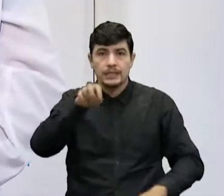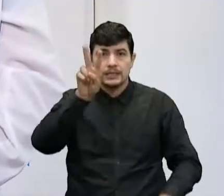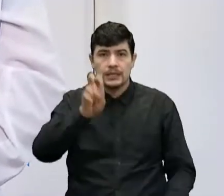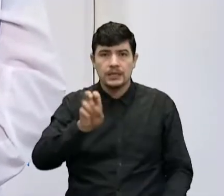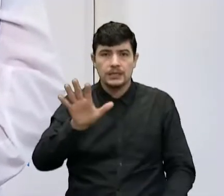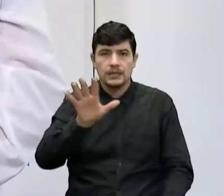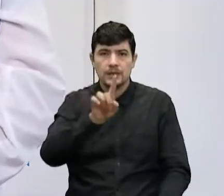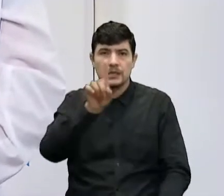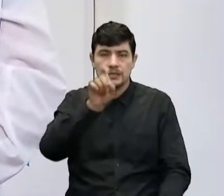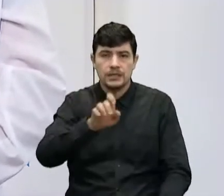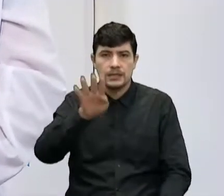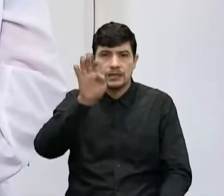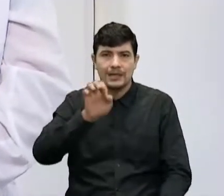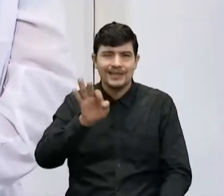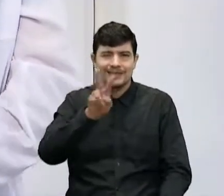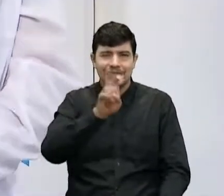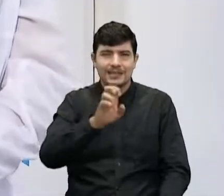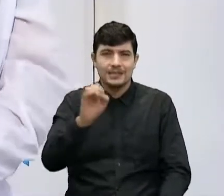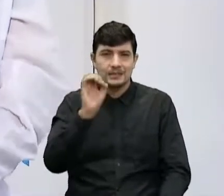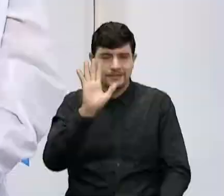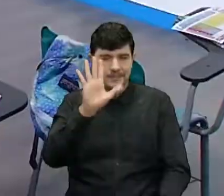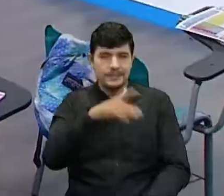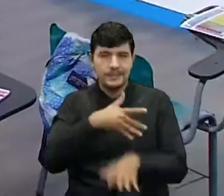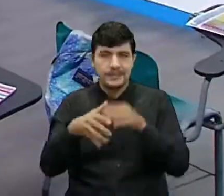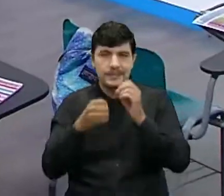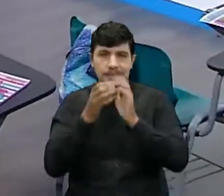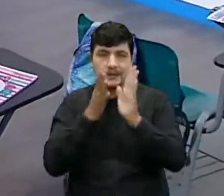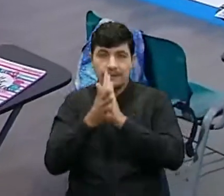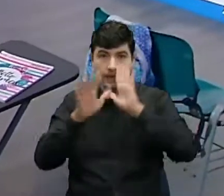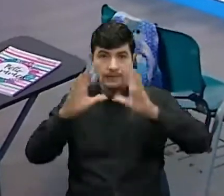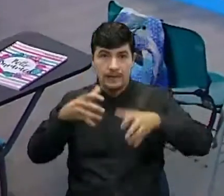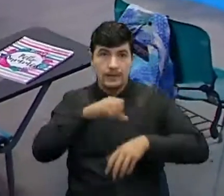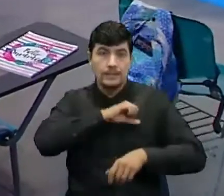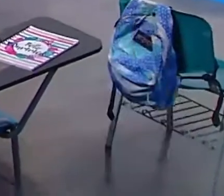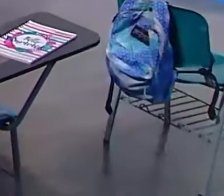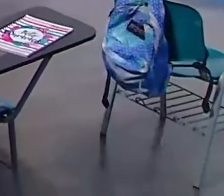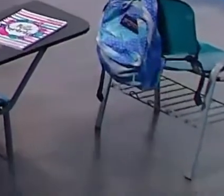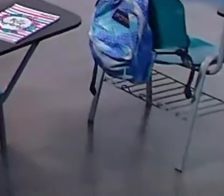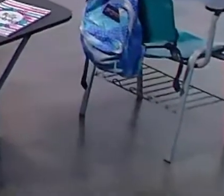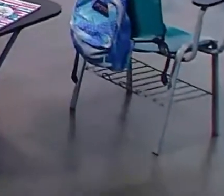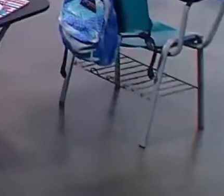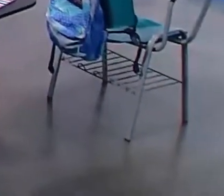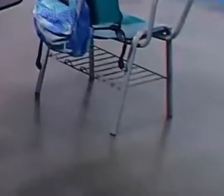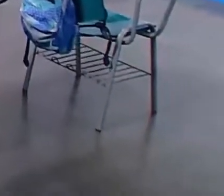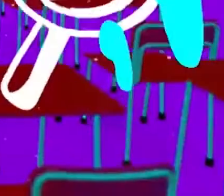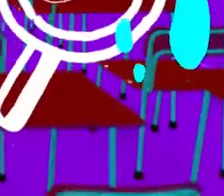-5169-370 Ya regresamos con mi clase Mi parche